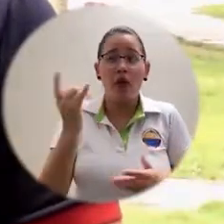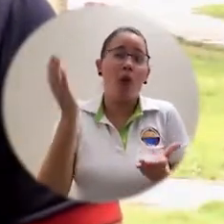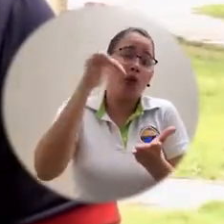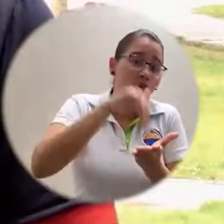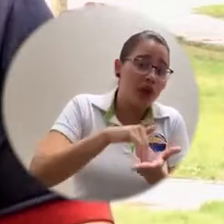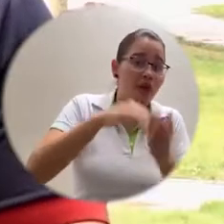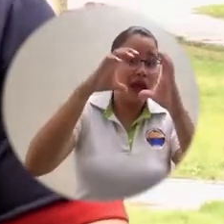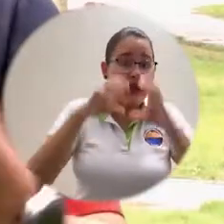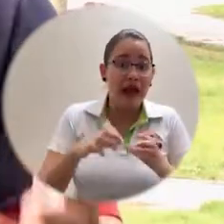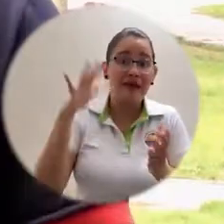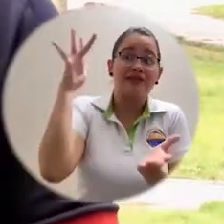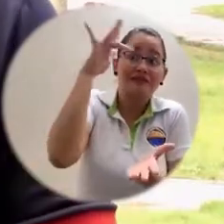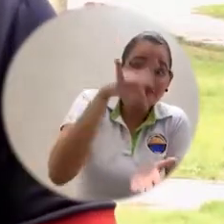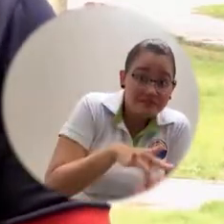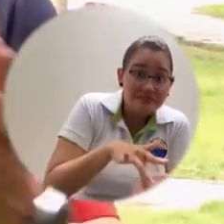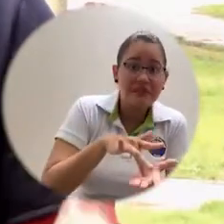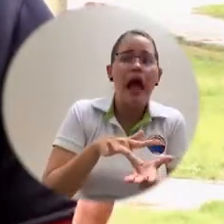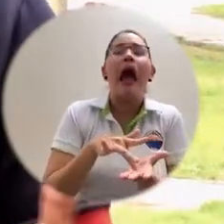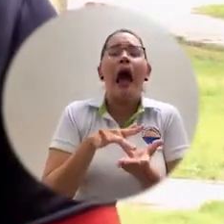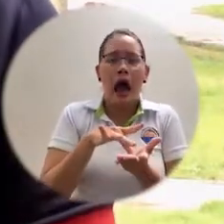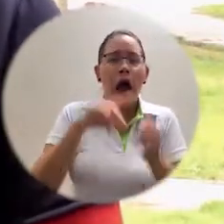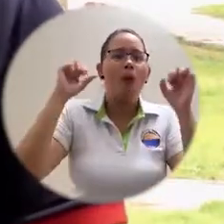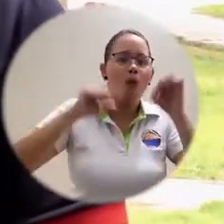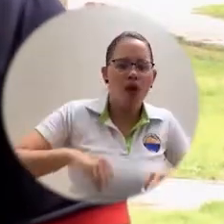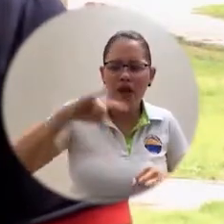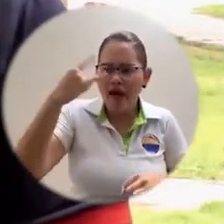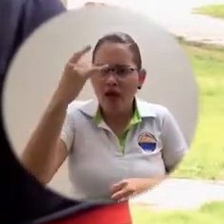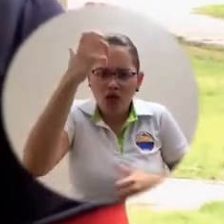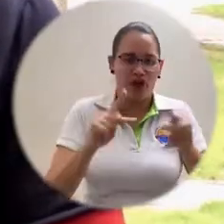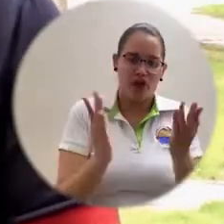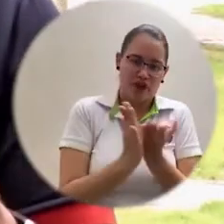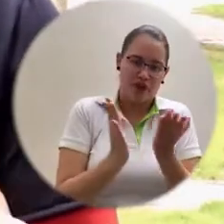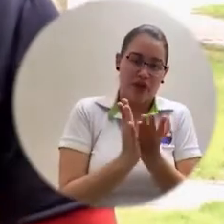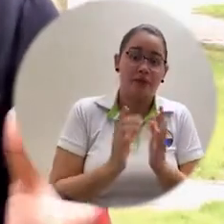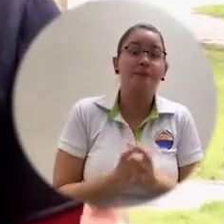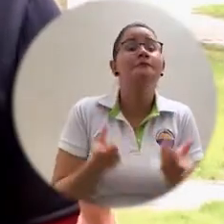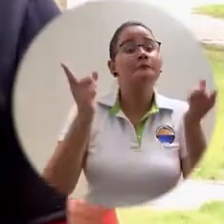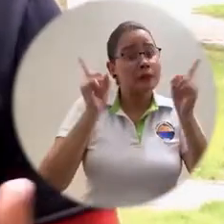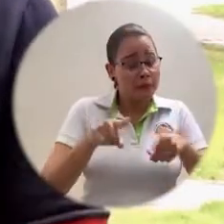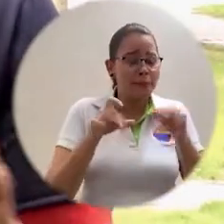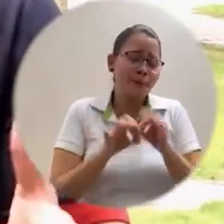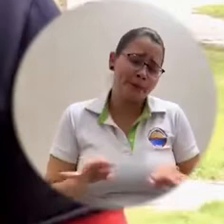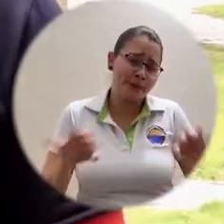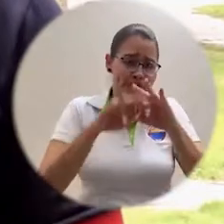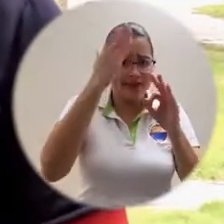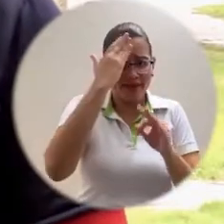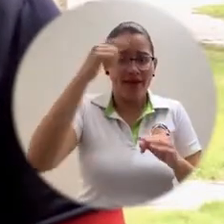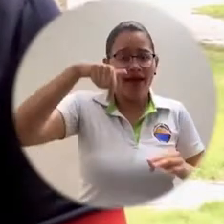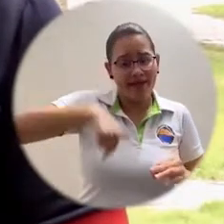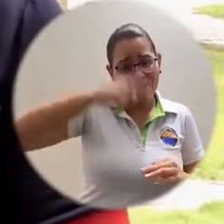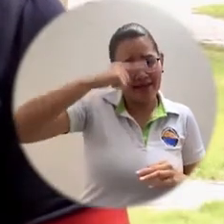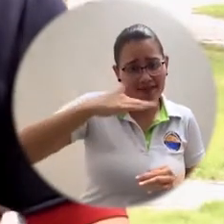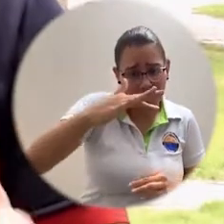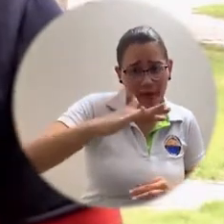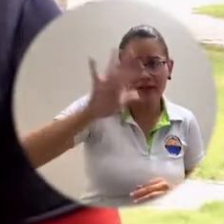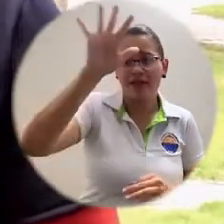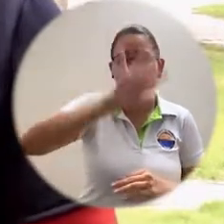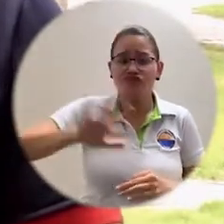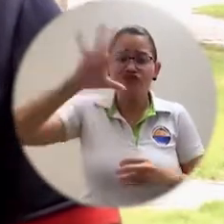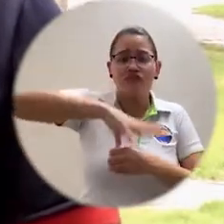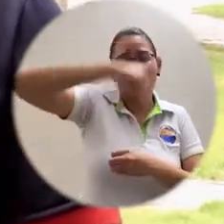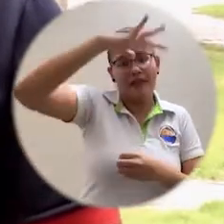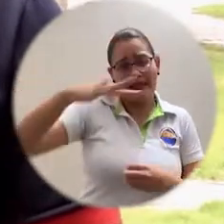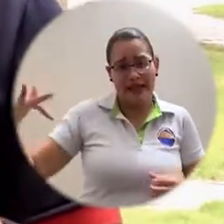sobre la salud de nuestros estudiantes, profesores, funcionarios, pero asimismo el aporte que podemos hacer con el diagnóstico para pruebas para Santa Marta y el Magdalena.